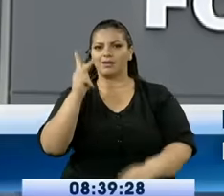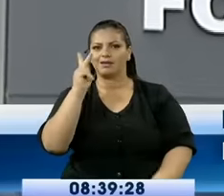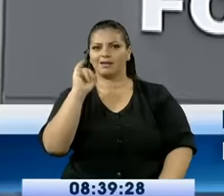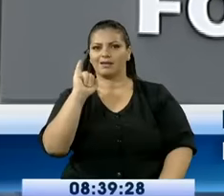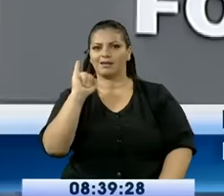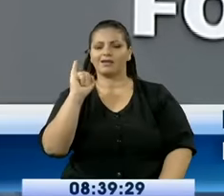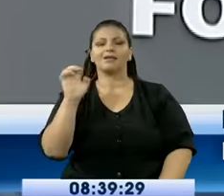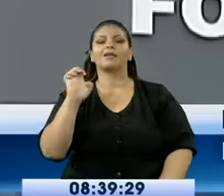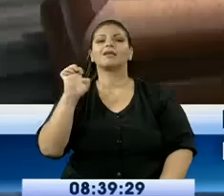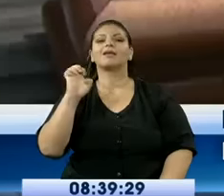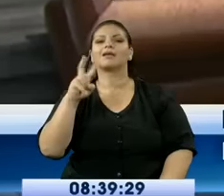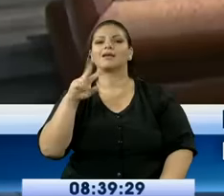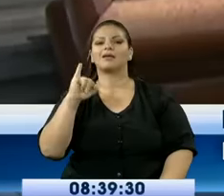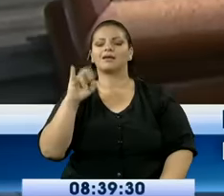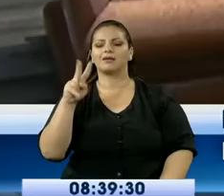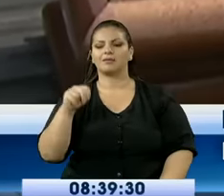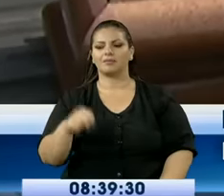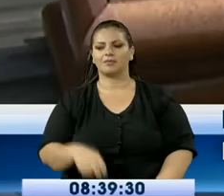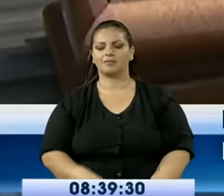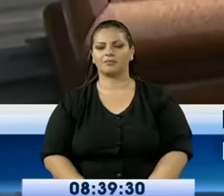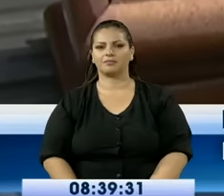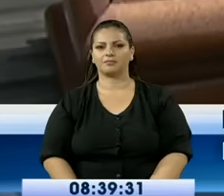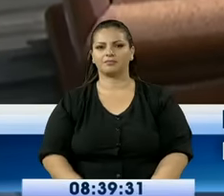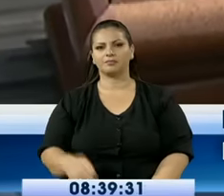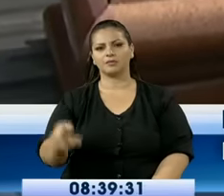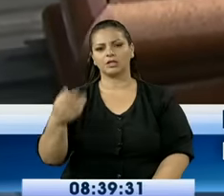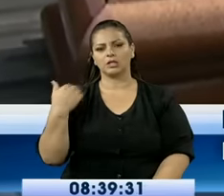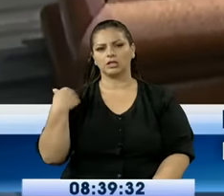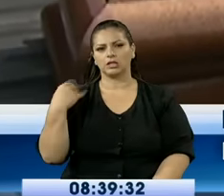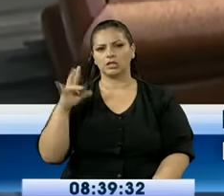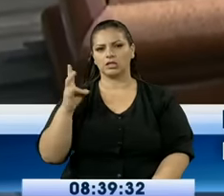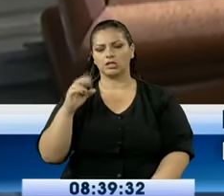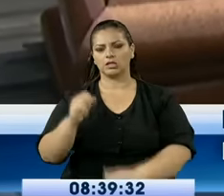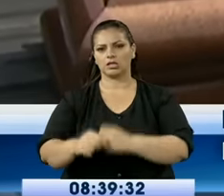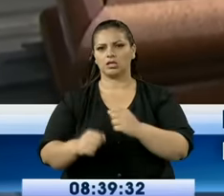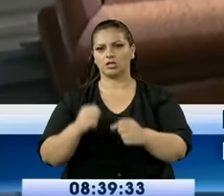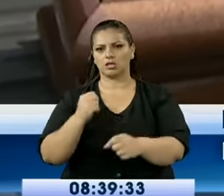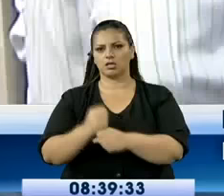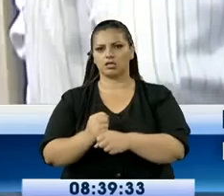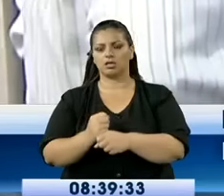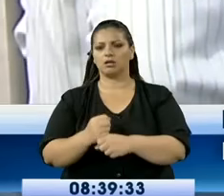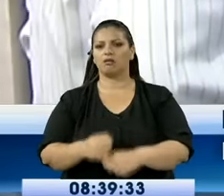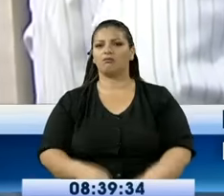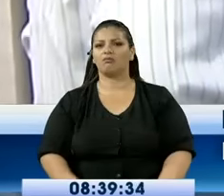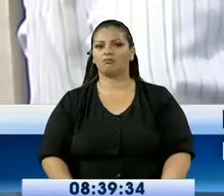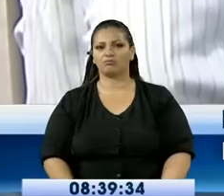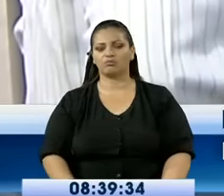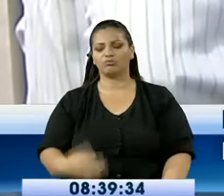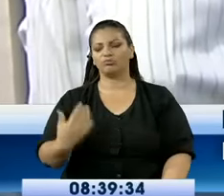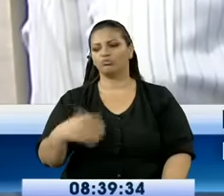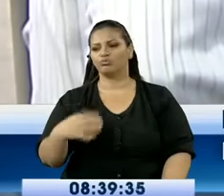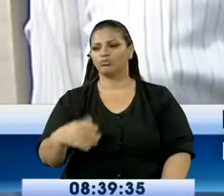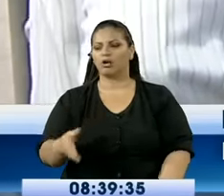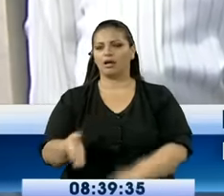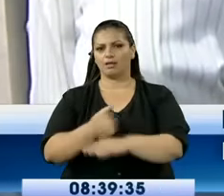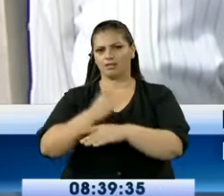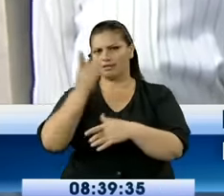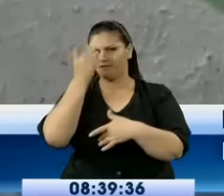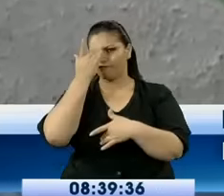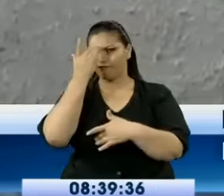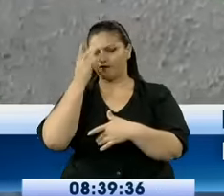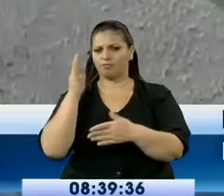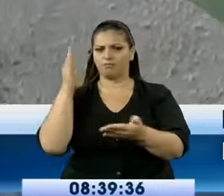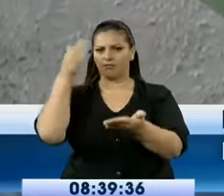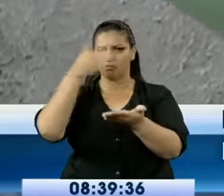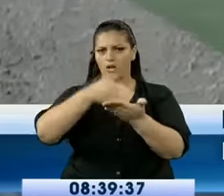Forenses en Guayaquil. El joven de 17 años falleció días después de un confuso incidente en un hospital